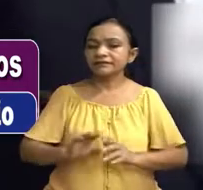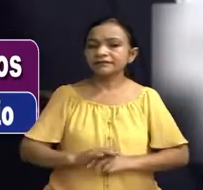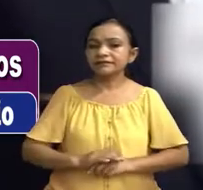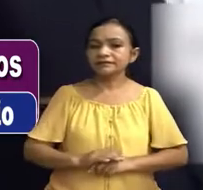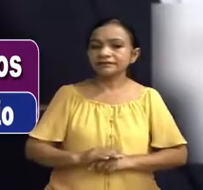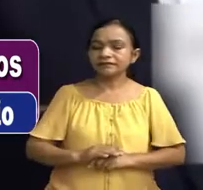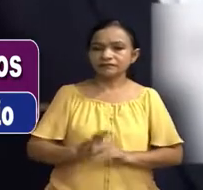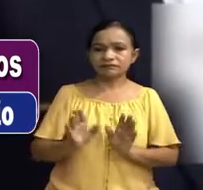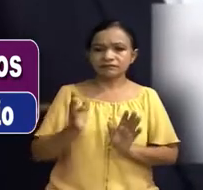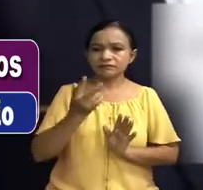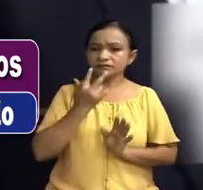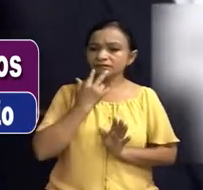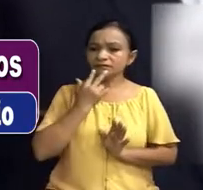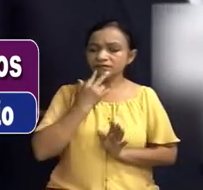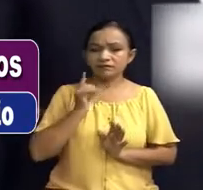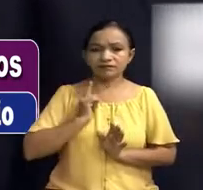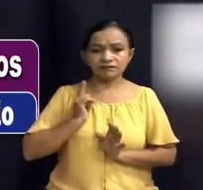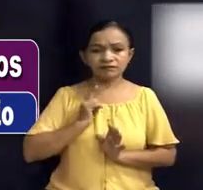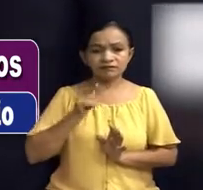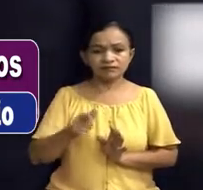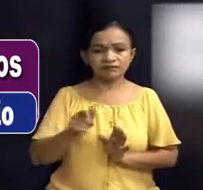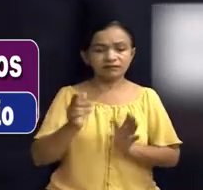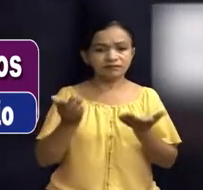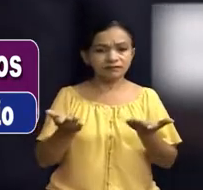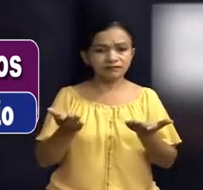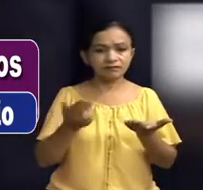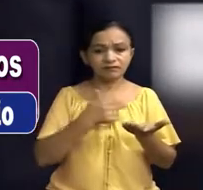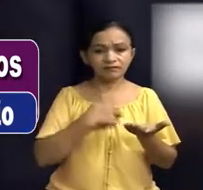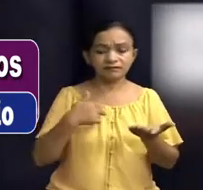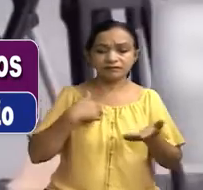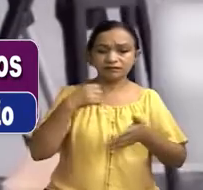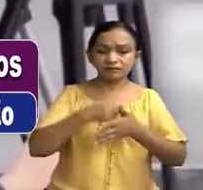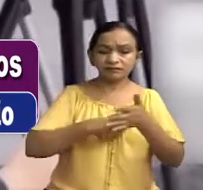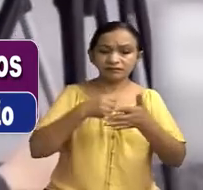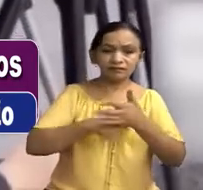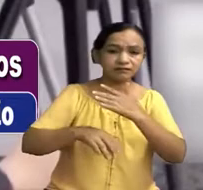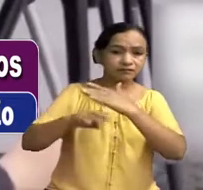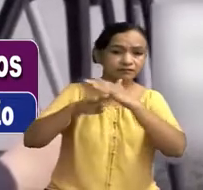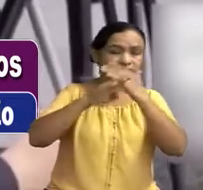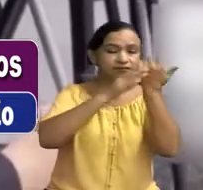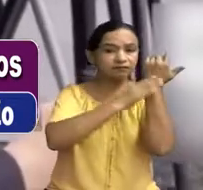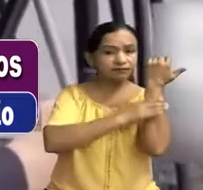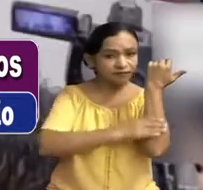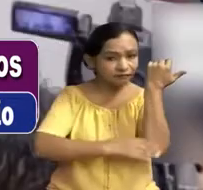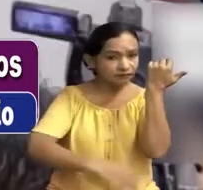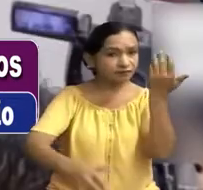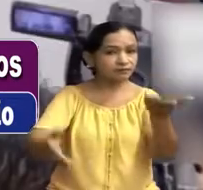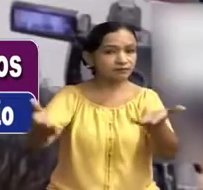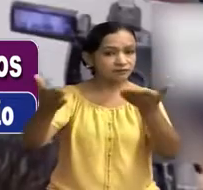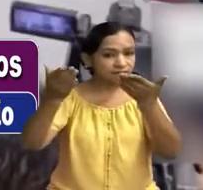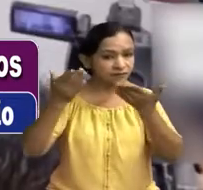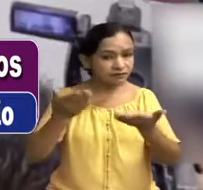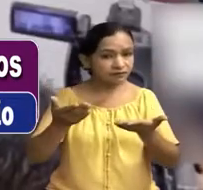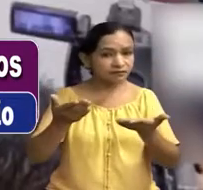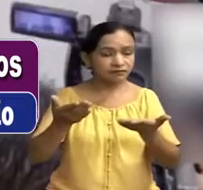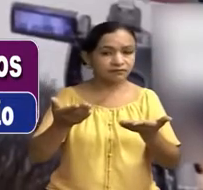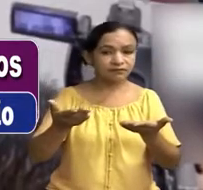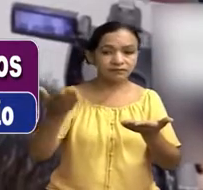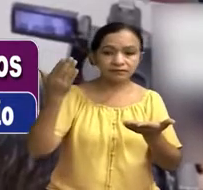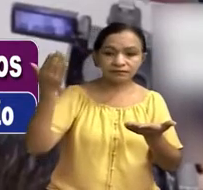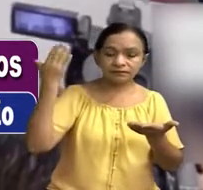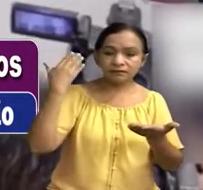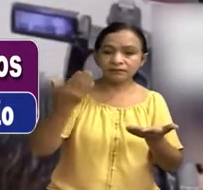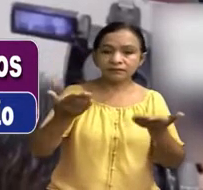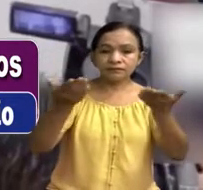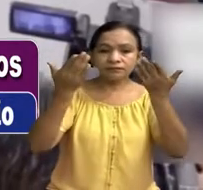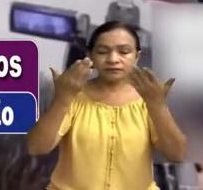como inexistente ese factor, que es también, además de la lucha contra la pobreza históricamente heredada, la desigualdad históricamente heredada, los patrones